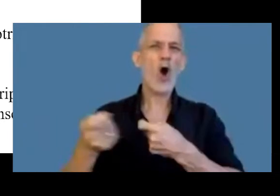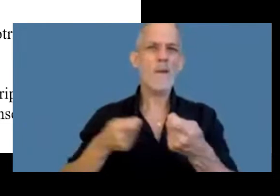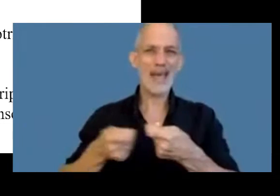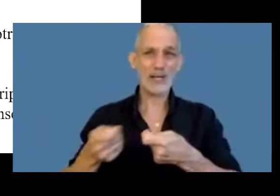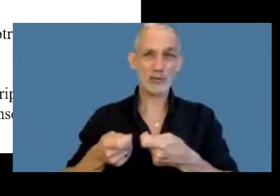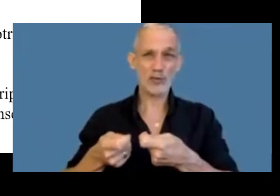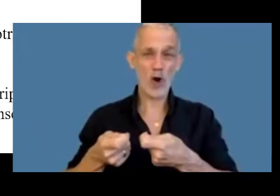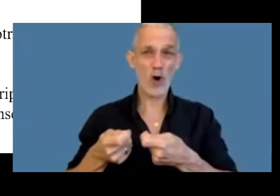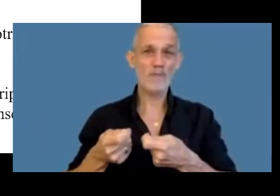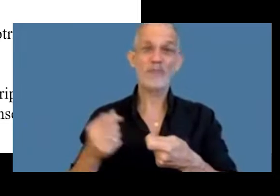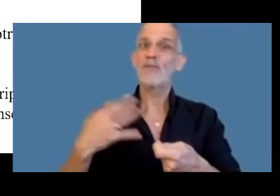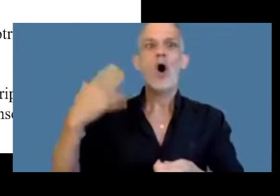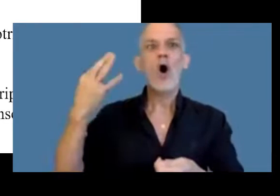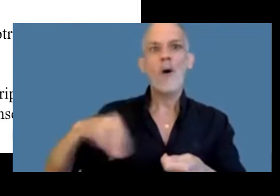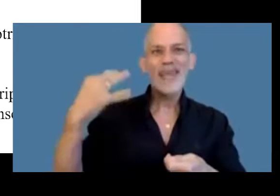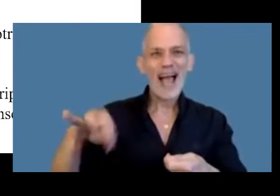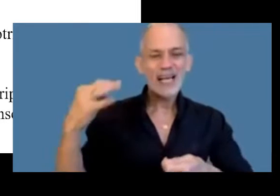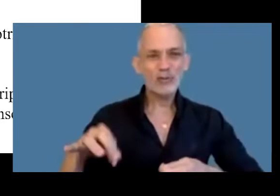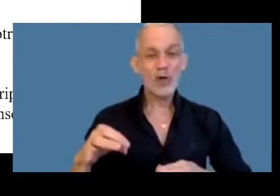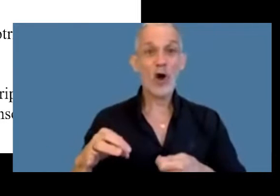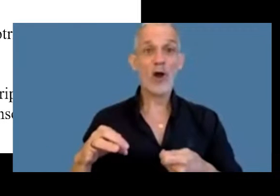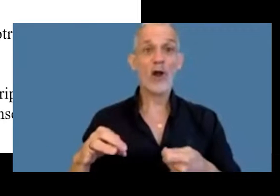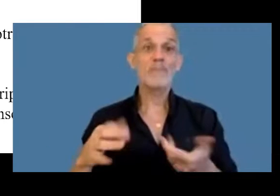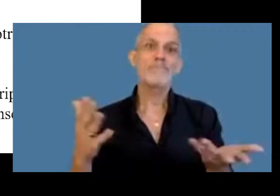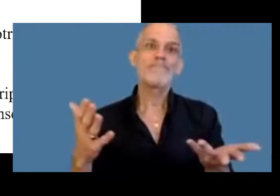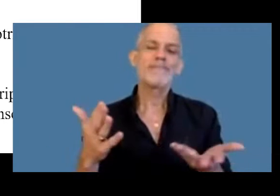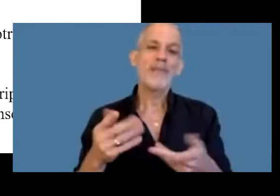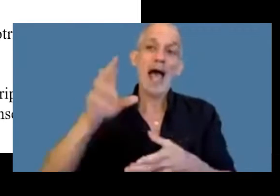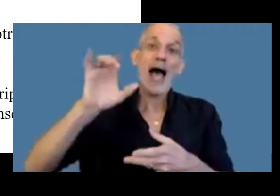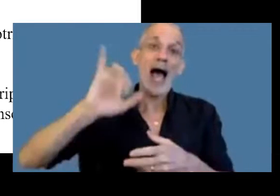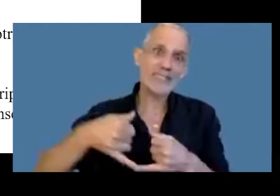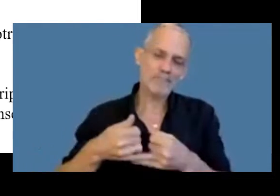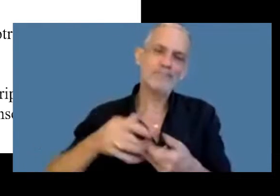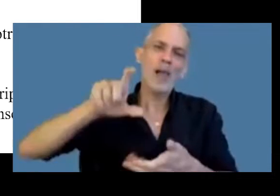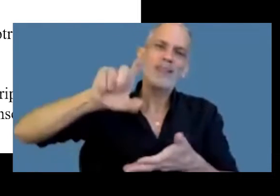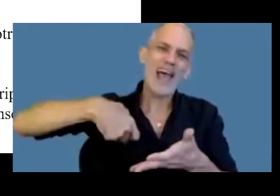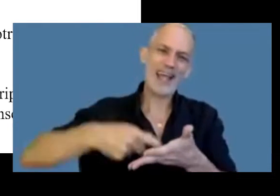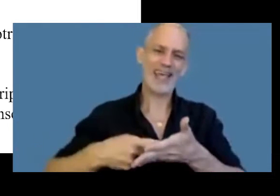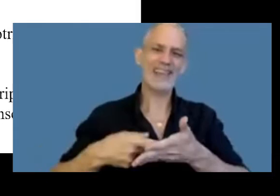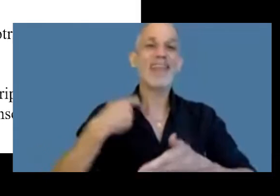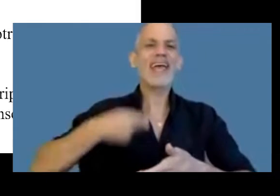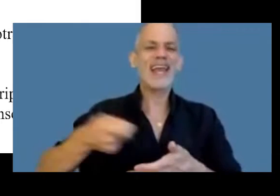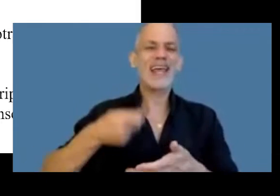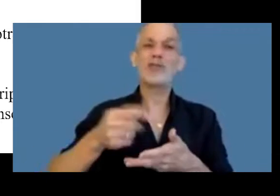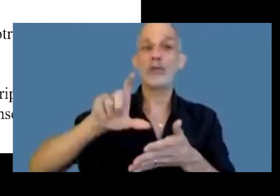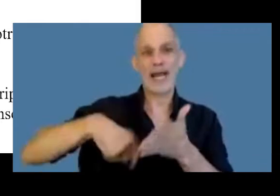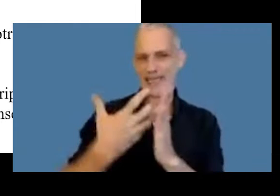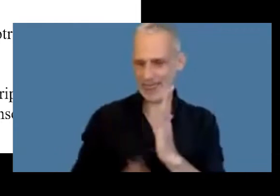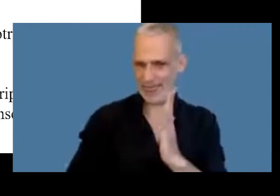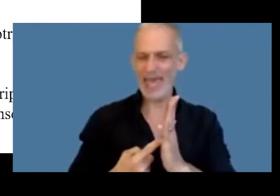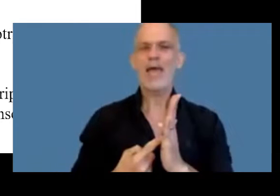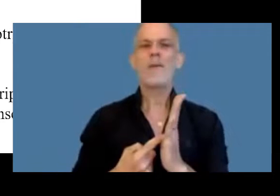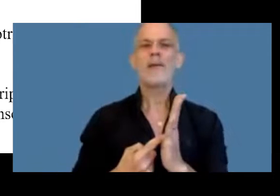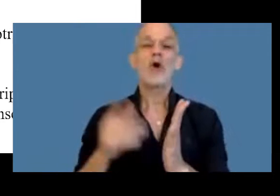forma obligatoria tienen que aceptar el pago con tarjeta de crédito, tarjeta de débito o